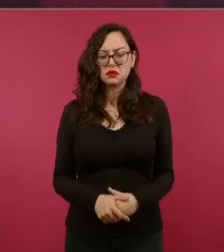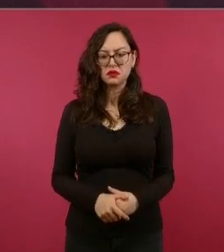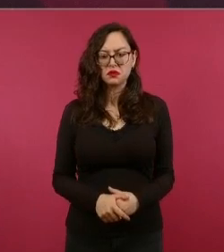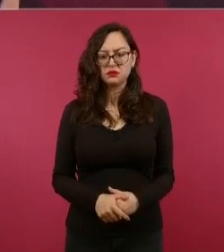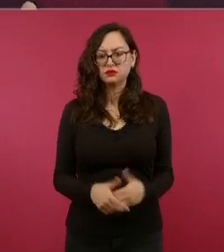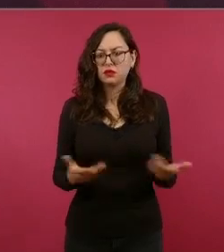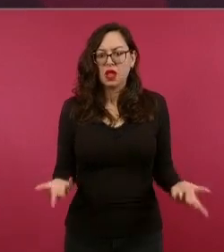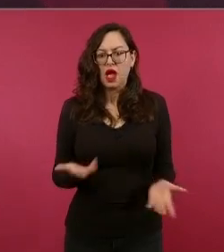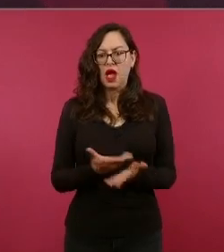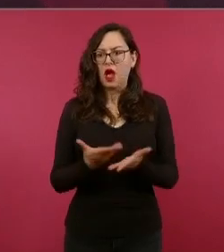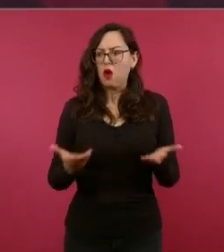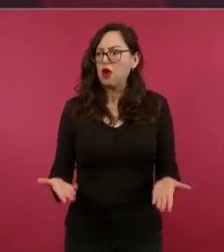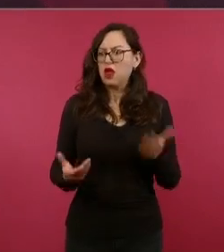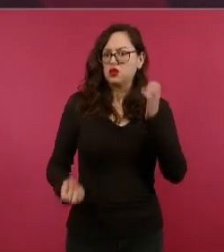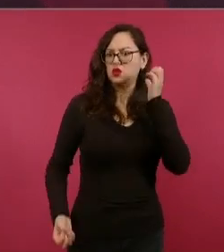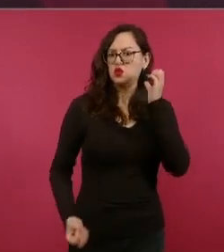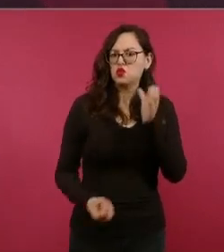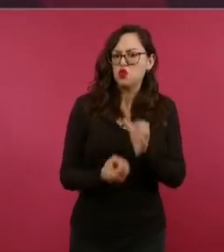Esto es nuevo.